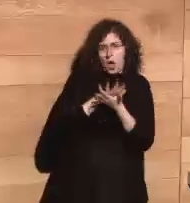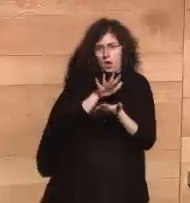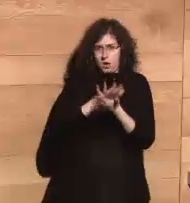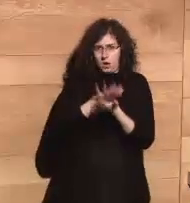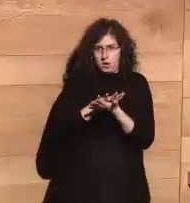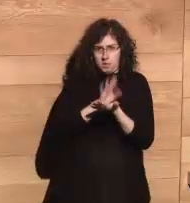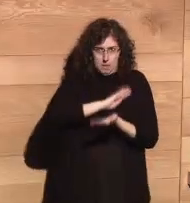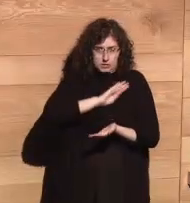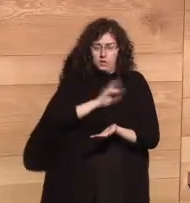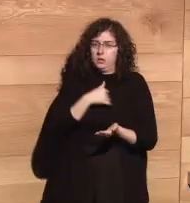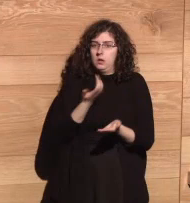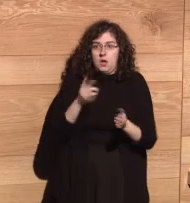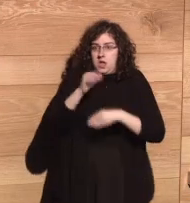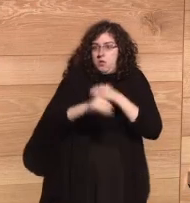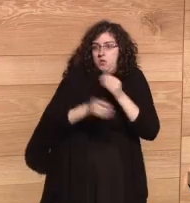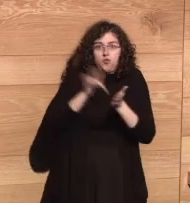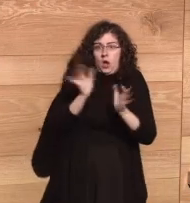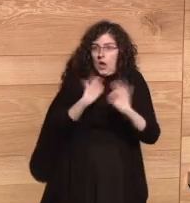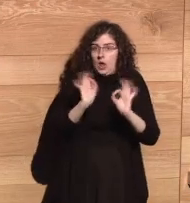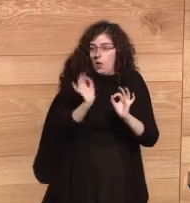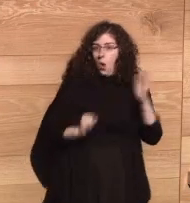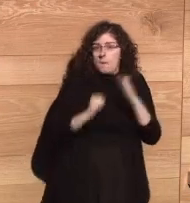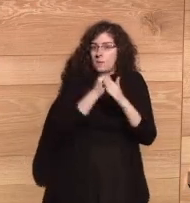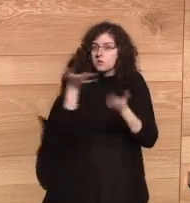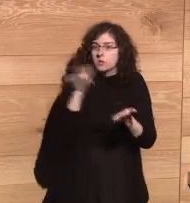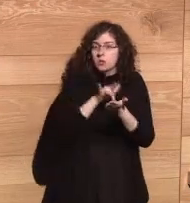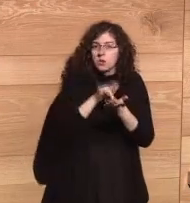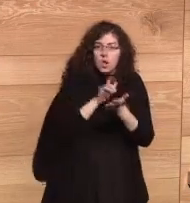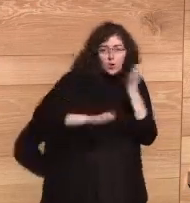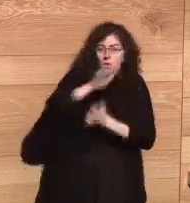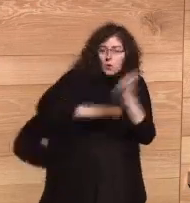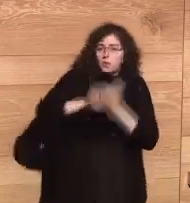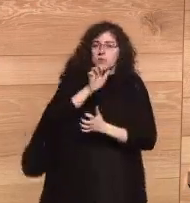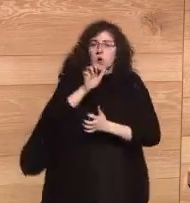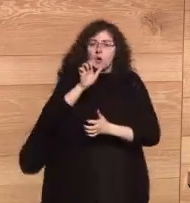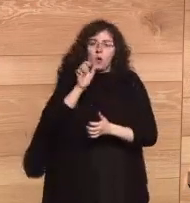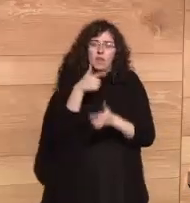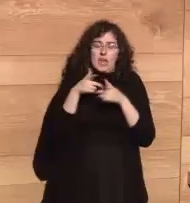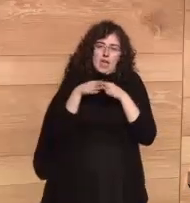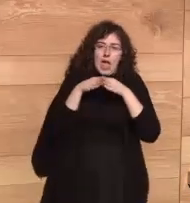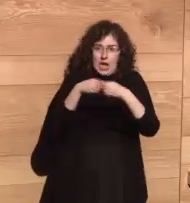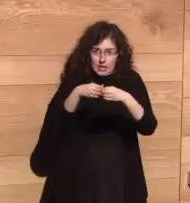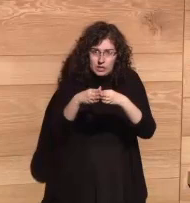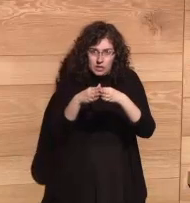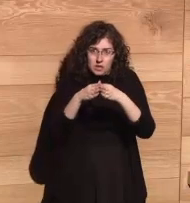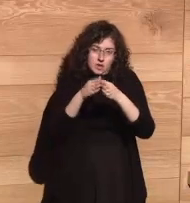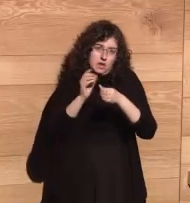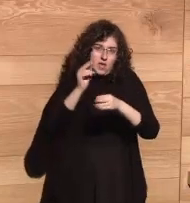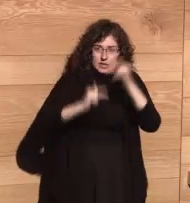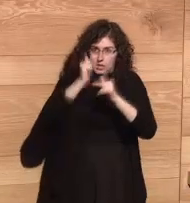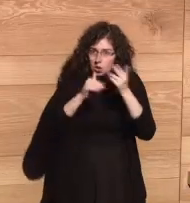tranquila, o sea, ahí no ocurre nada. Lo máximo que ocurrió, me acuerdo, en ese momento era el conflicto de los astilleros. Y de ahí pues me fui